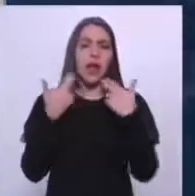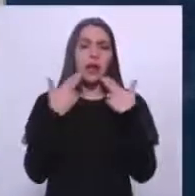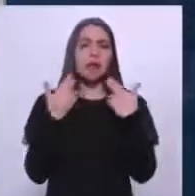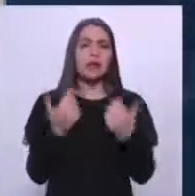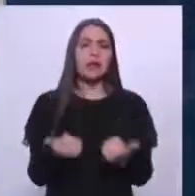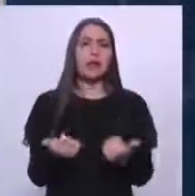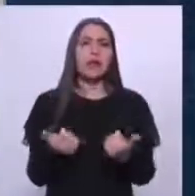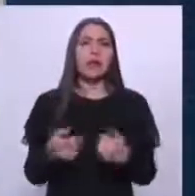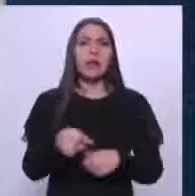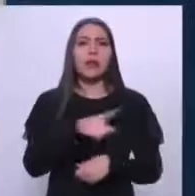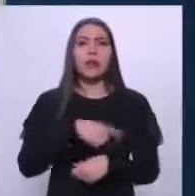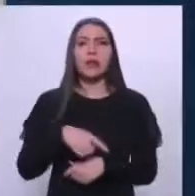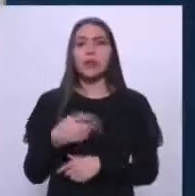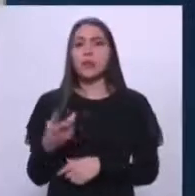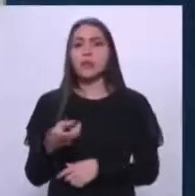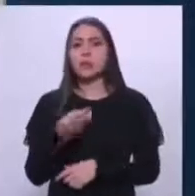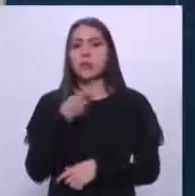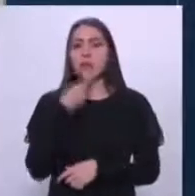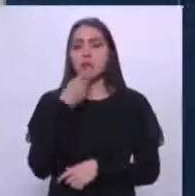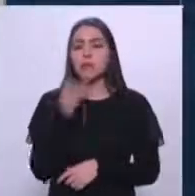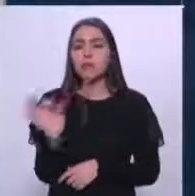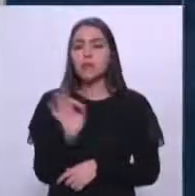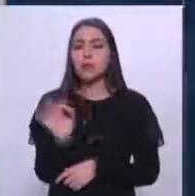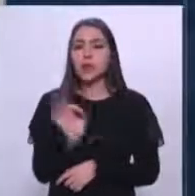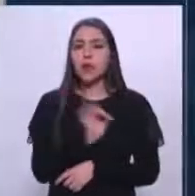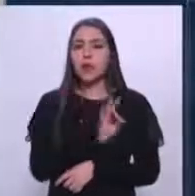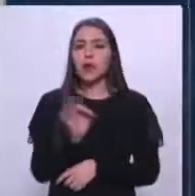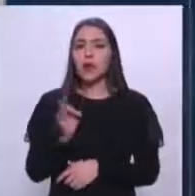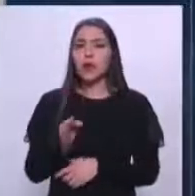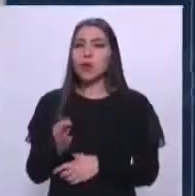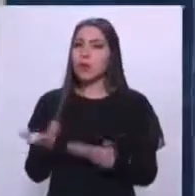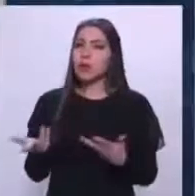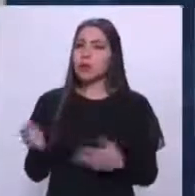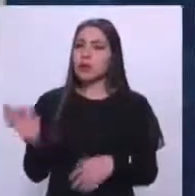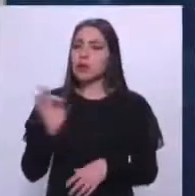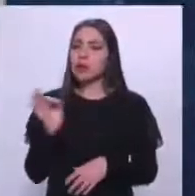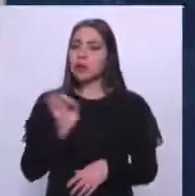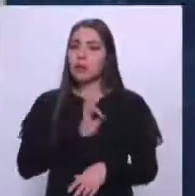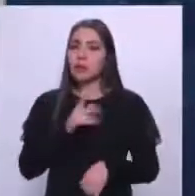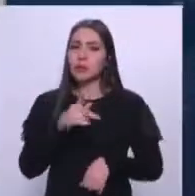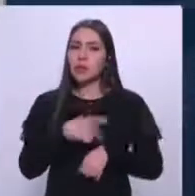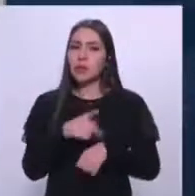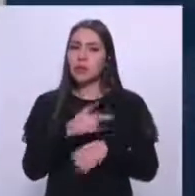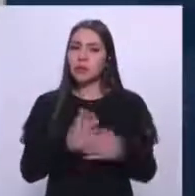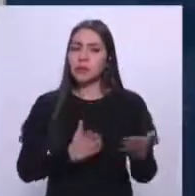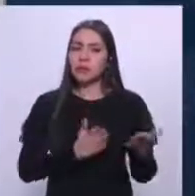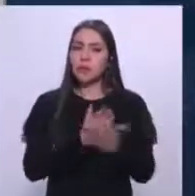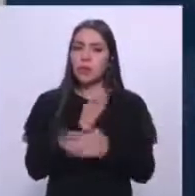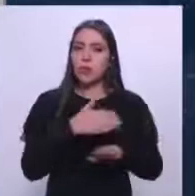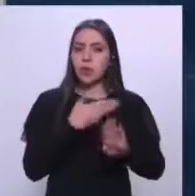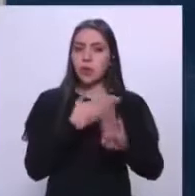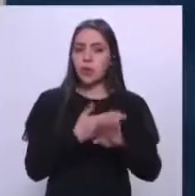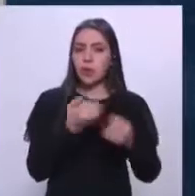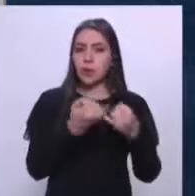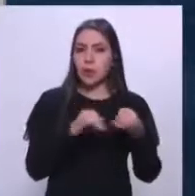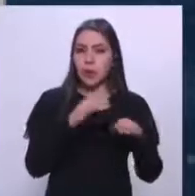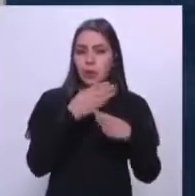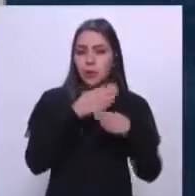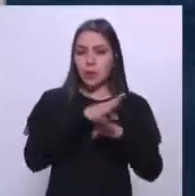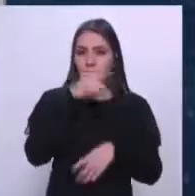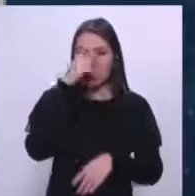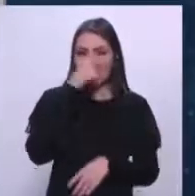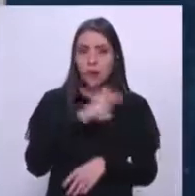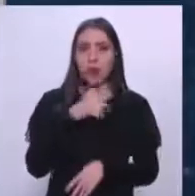pueden decir que hay una cierta vulneración porque hay una obligatoriedad del Banco de México